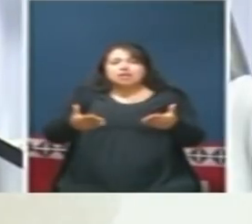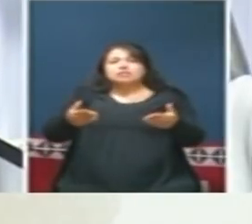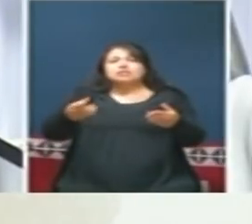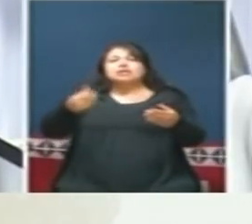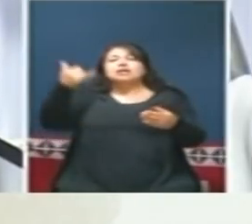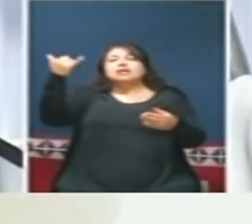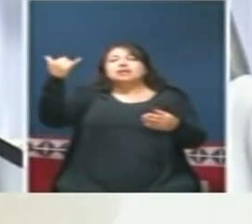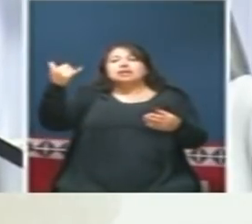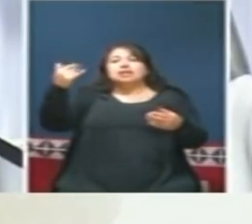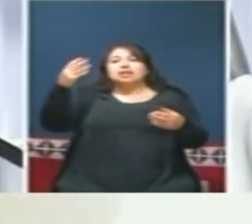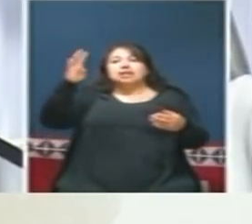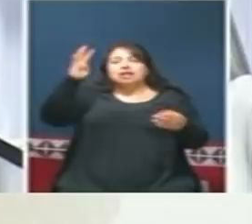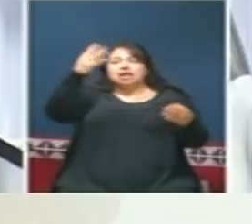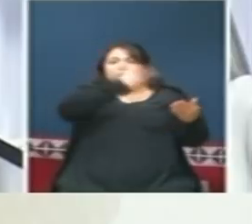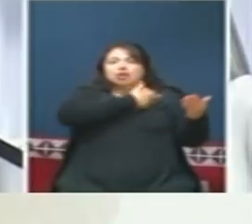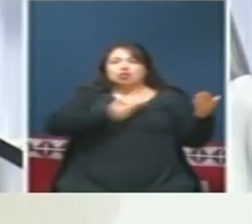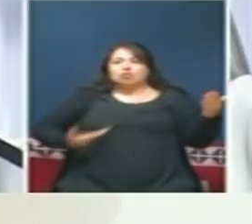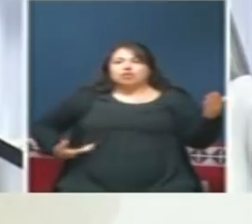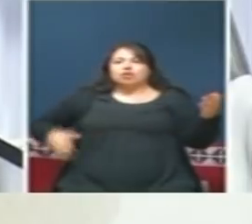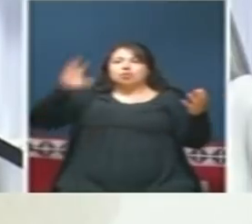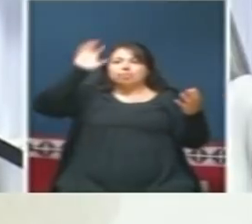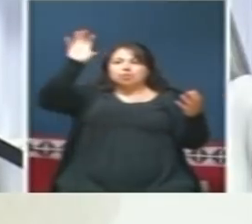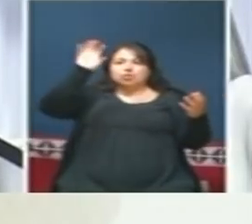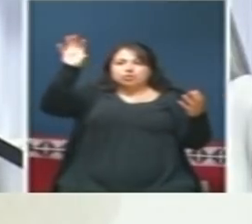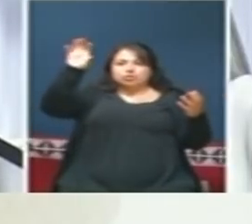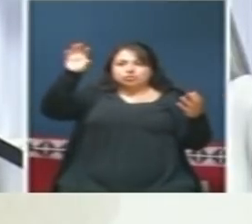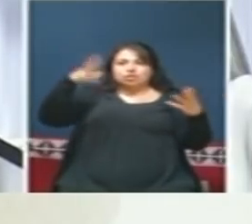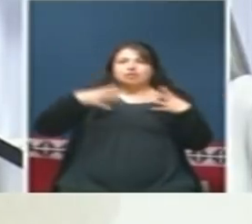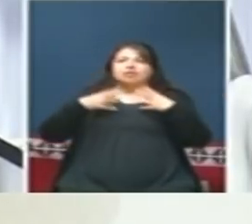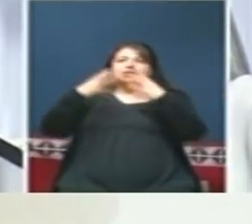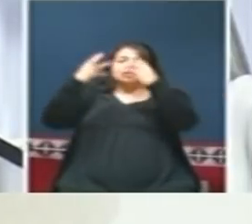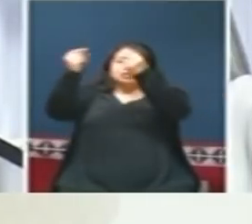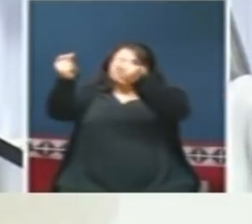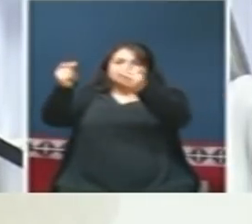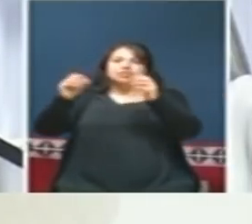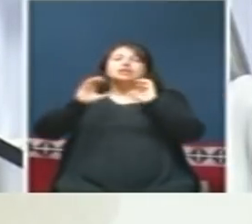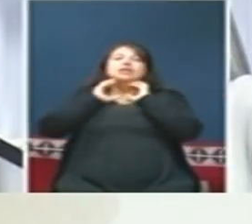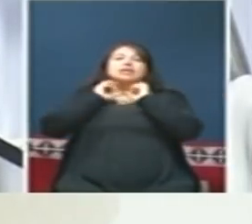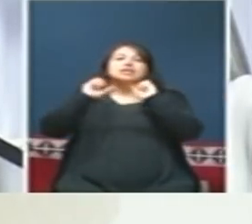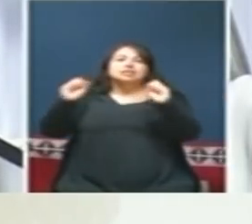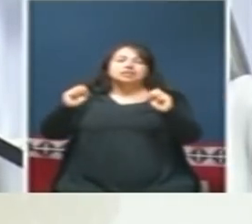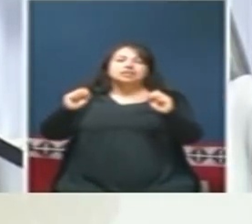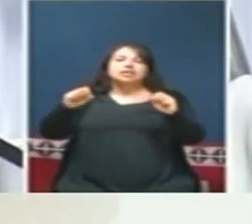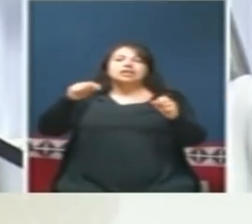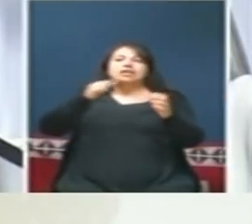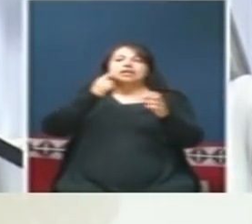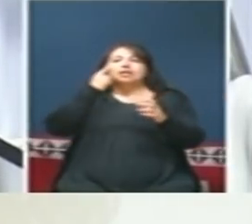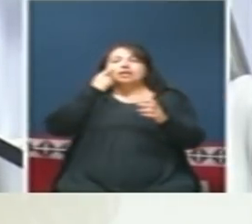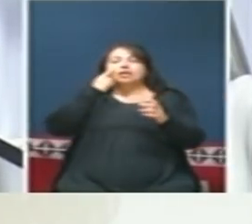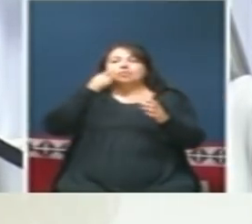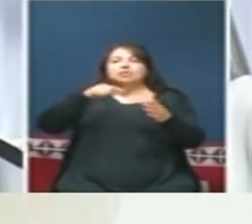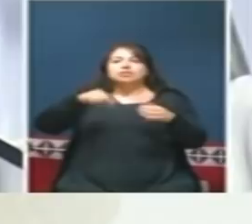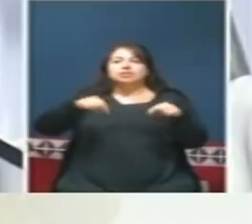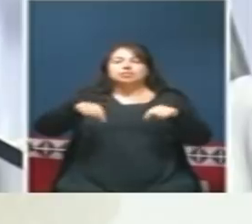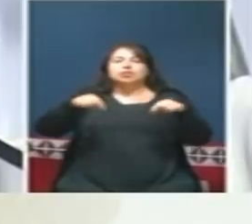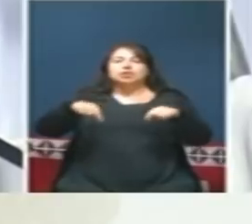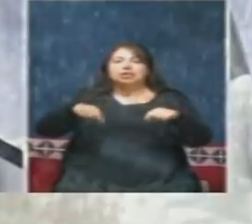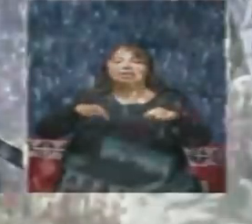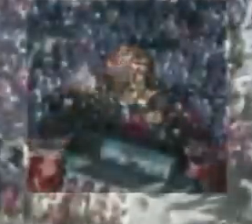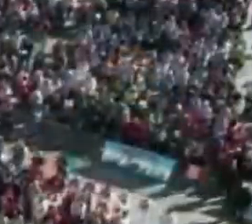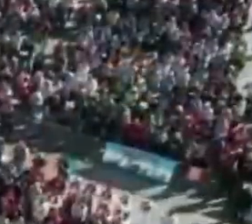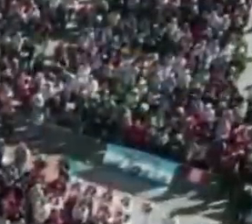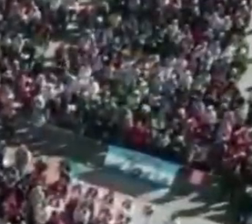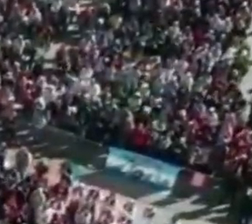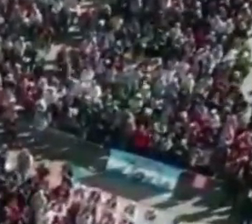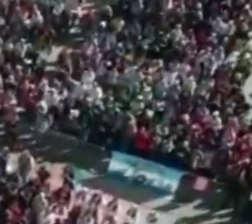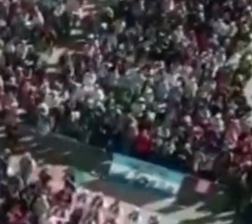su ayuda a través de los ministerios y secretarías, al municipio aquí de Capital y de Chamical, de Tama, de